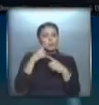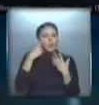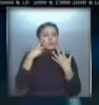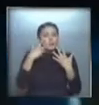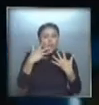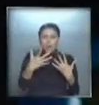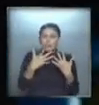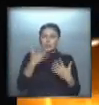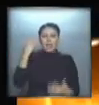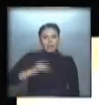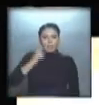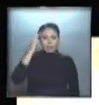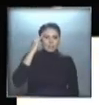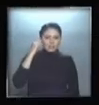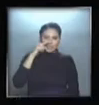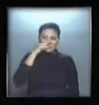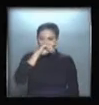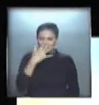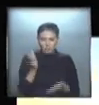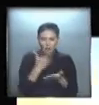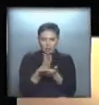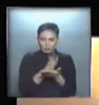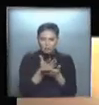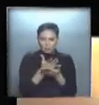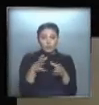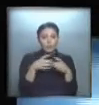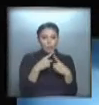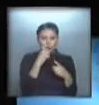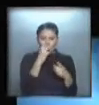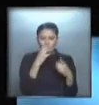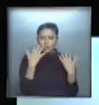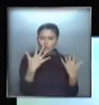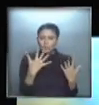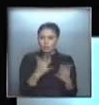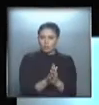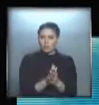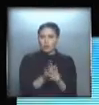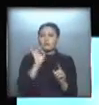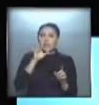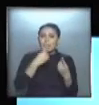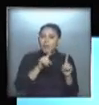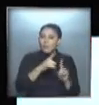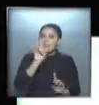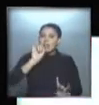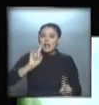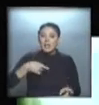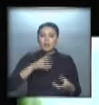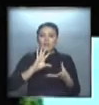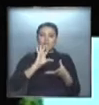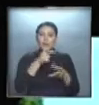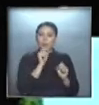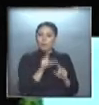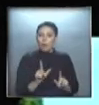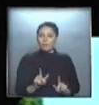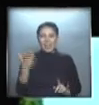primera mitad de los 70 como fue The Velvet Underground, que además no solo brilló en la música, creando un estilo propio,